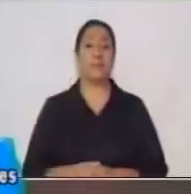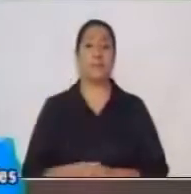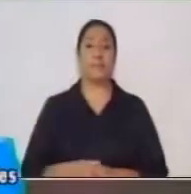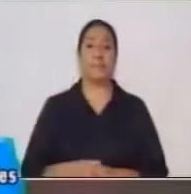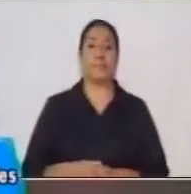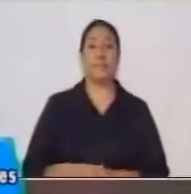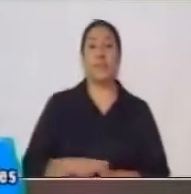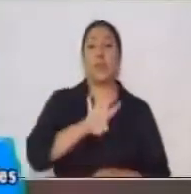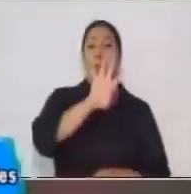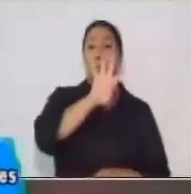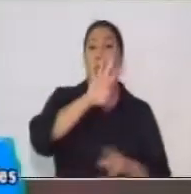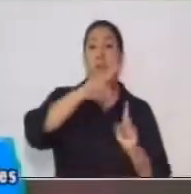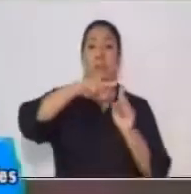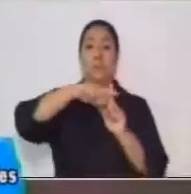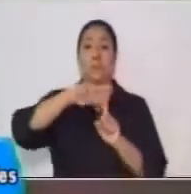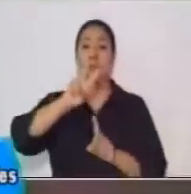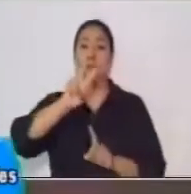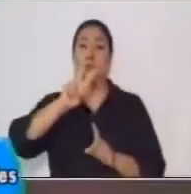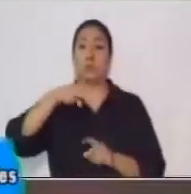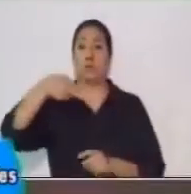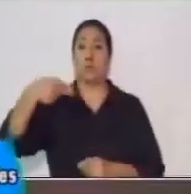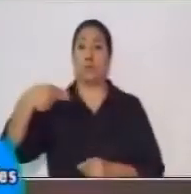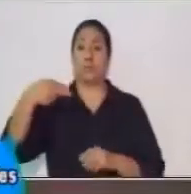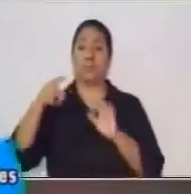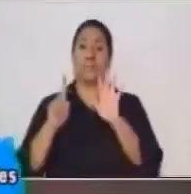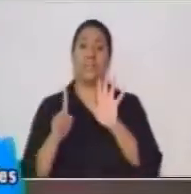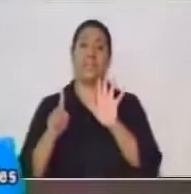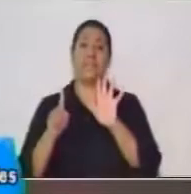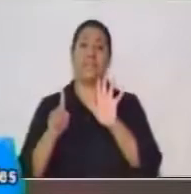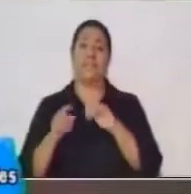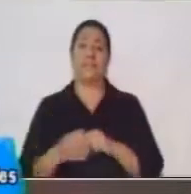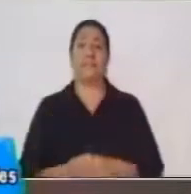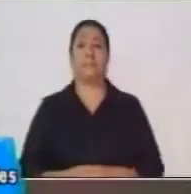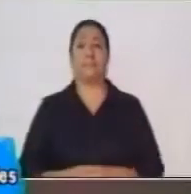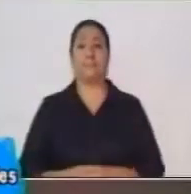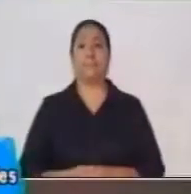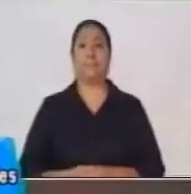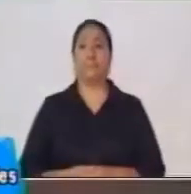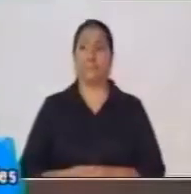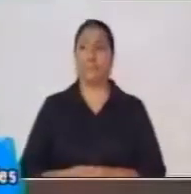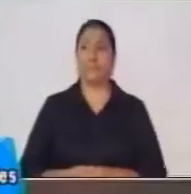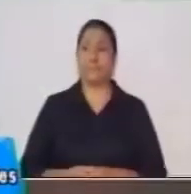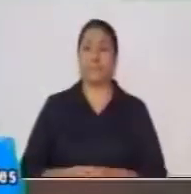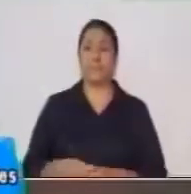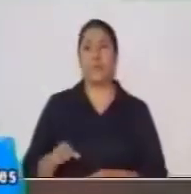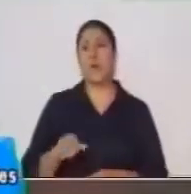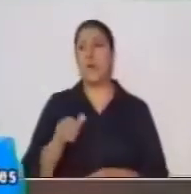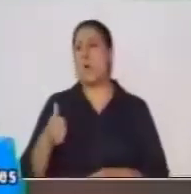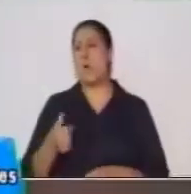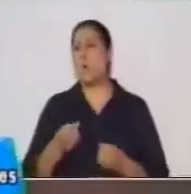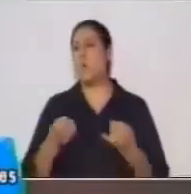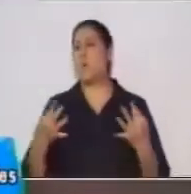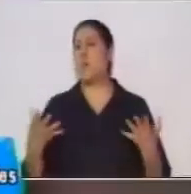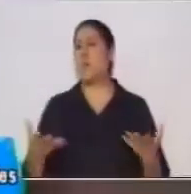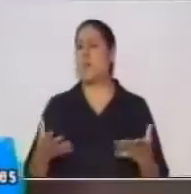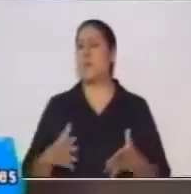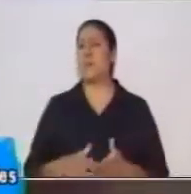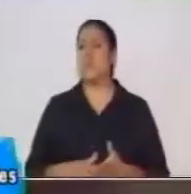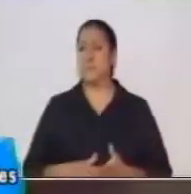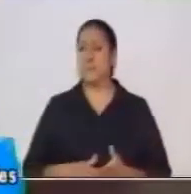más 2 nos da 6. ¿Cuál nos sigue? Exacto, muy